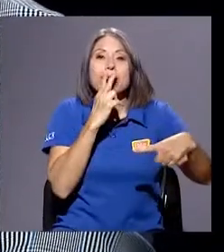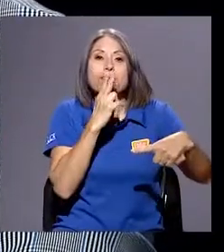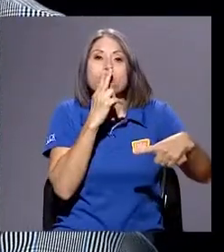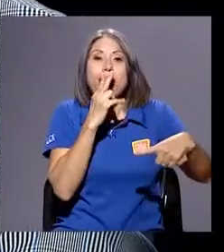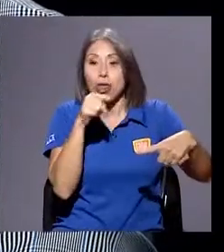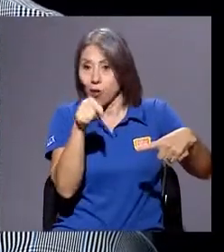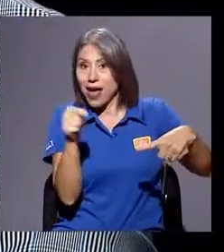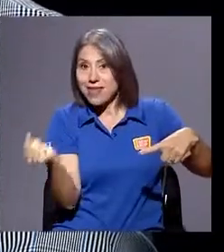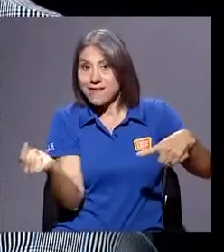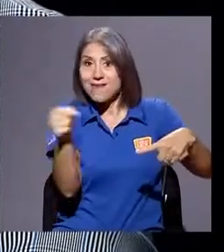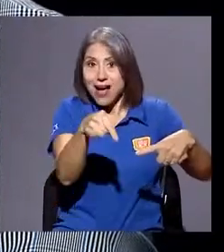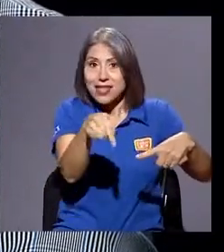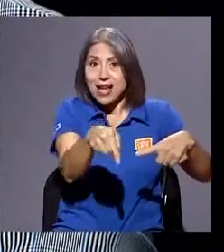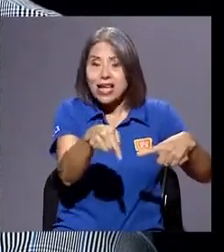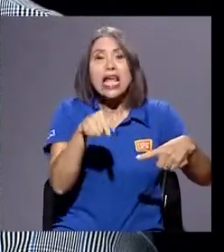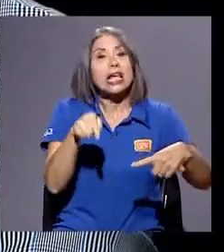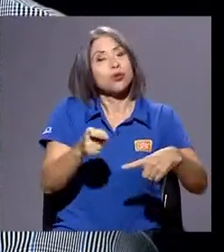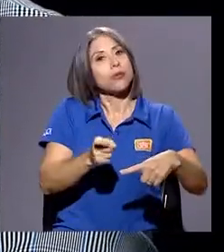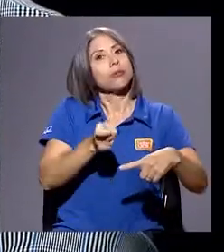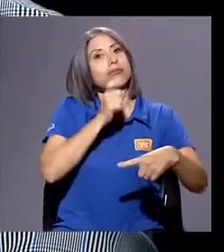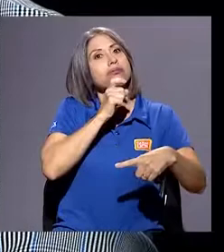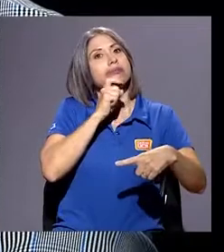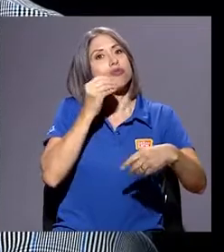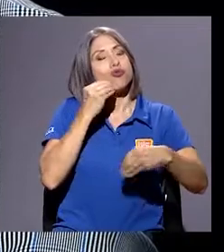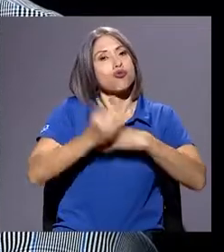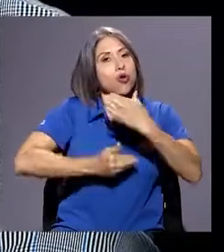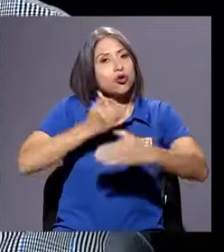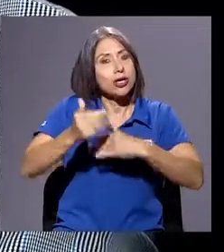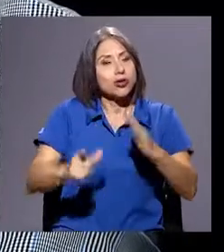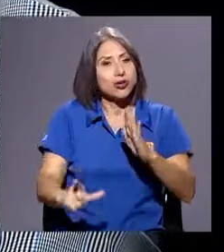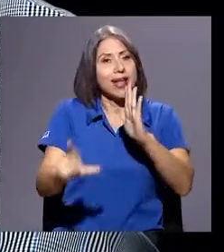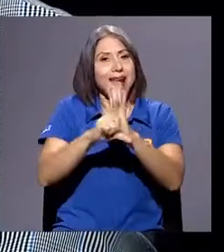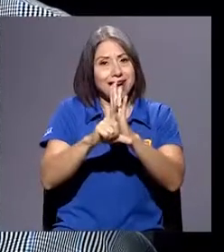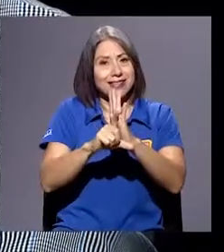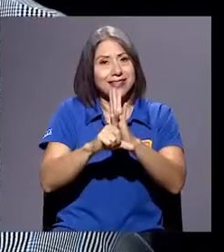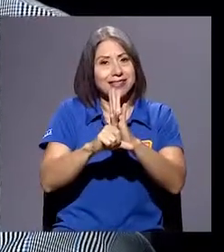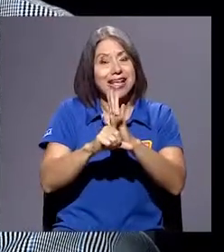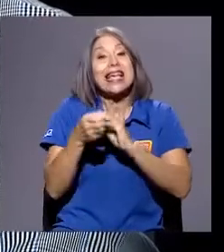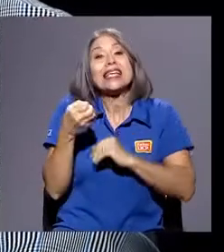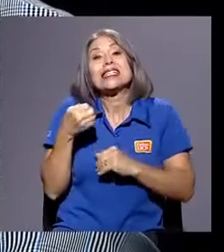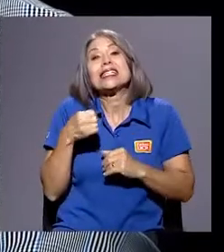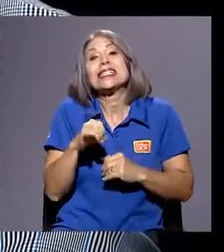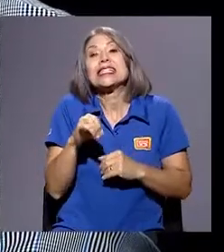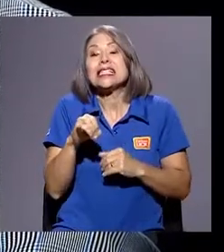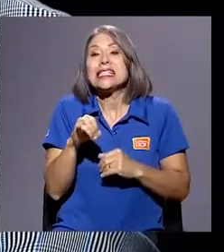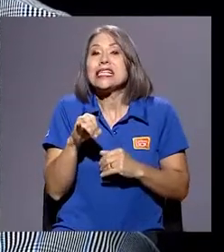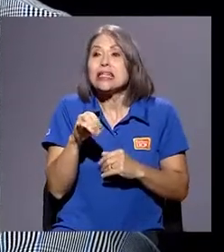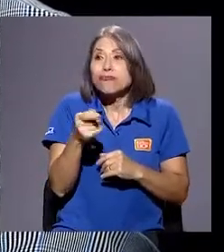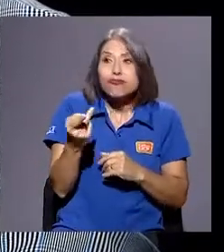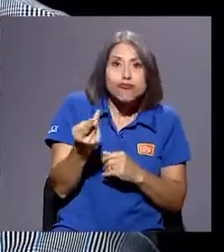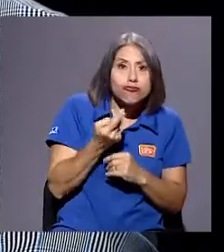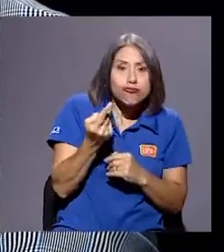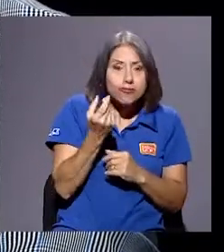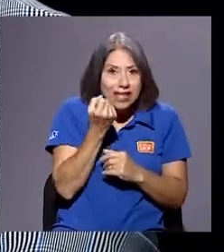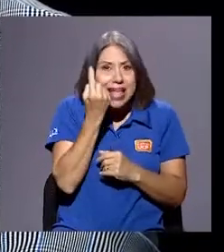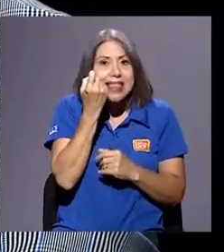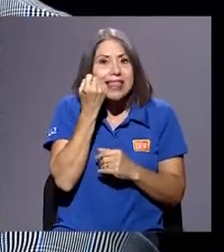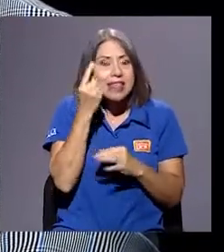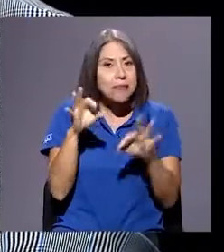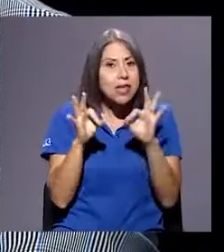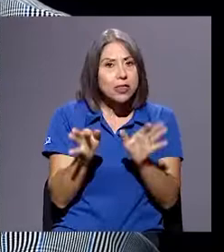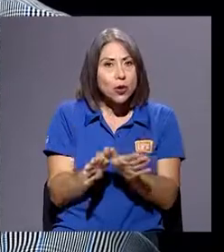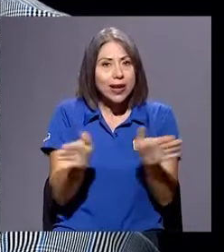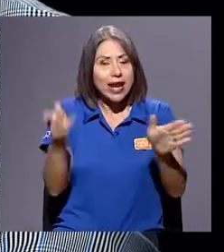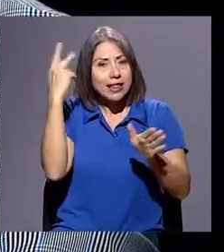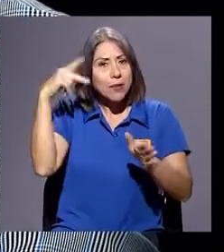eso costó mucho, costó procesos legales, y eso sí hubiese habido un entendimiento general de política pública,